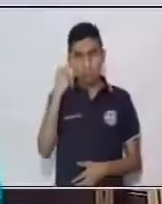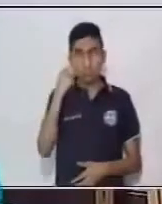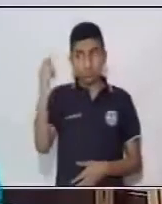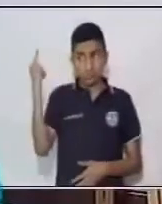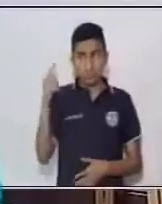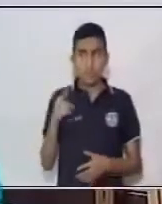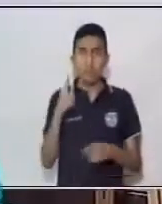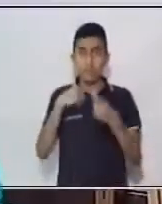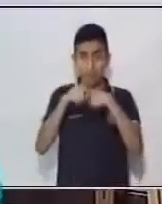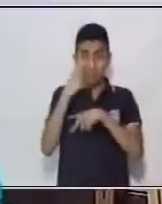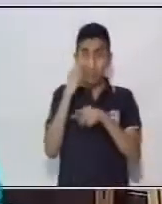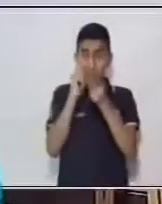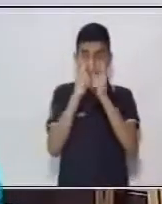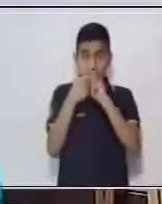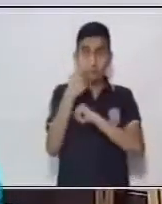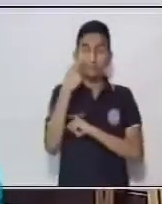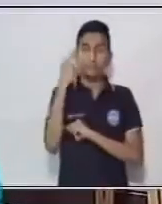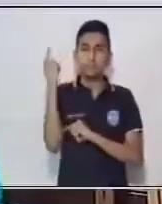Cambiaríamos por